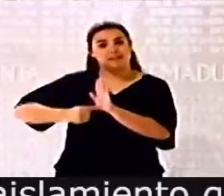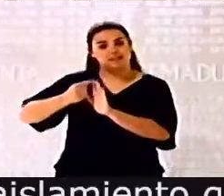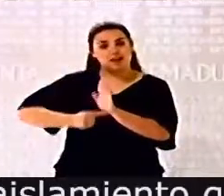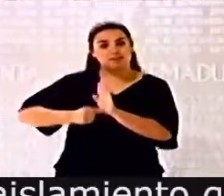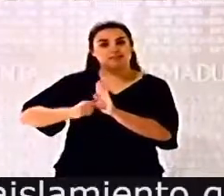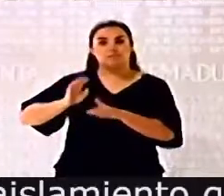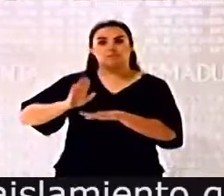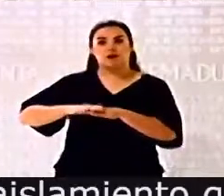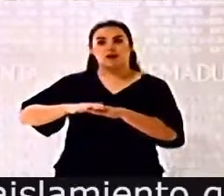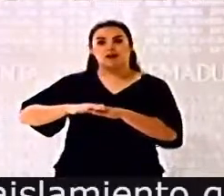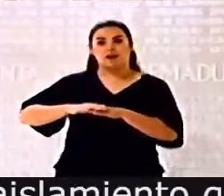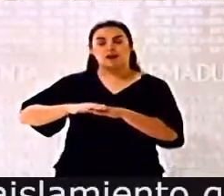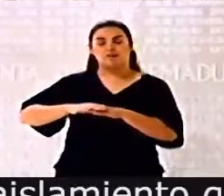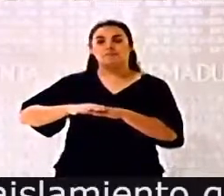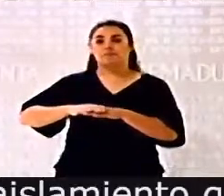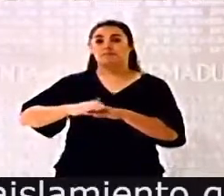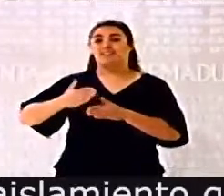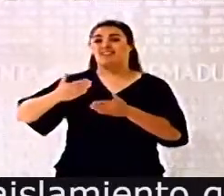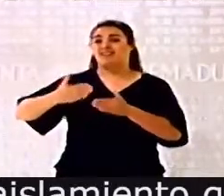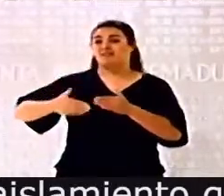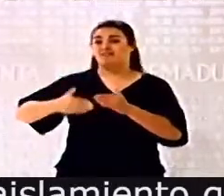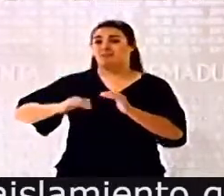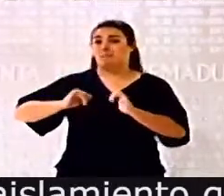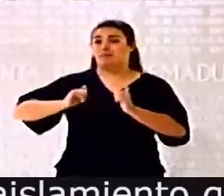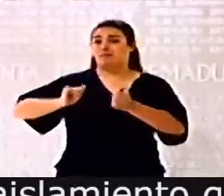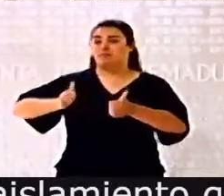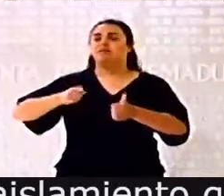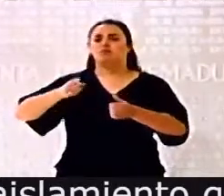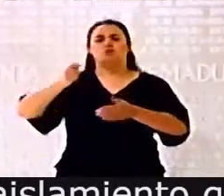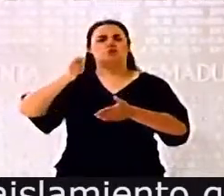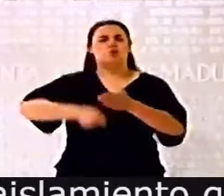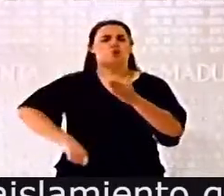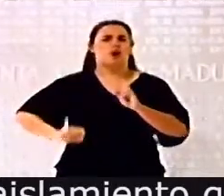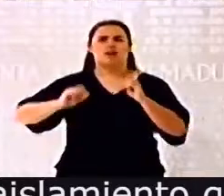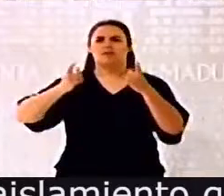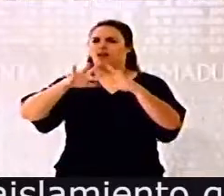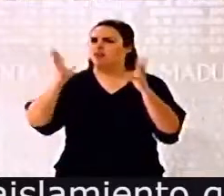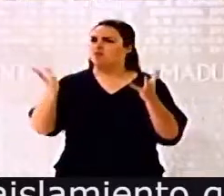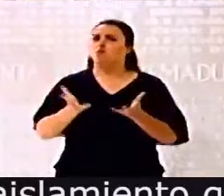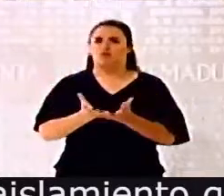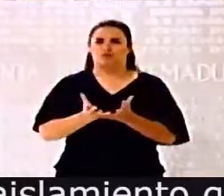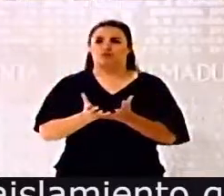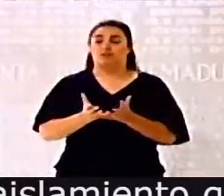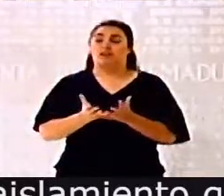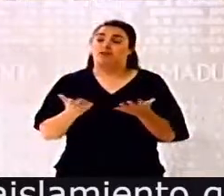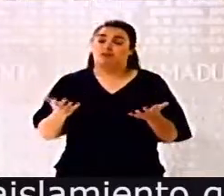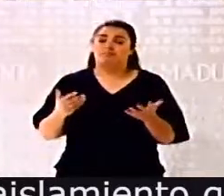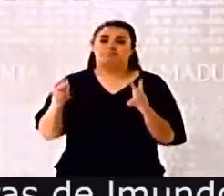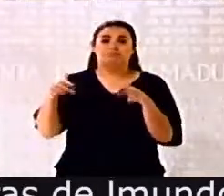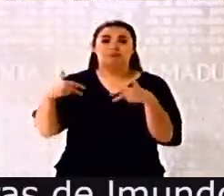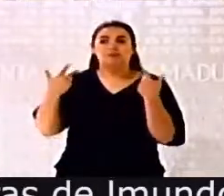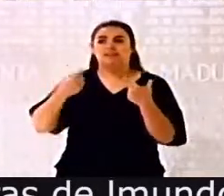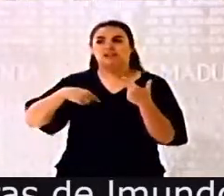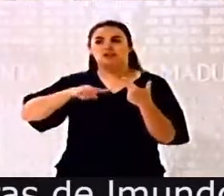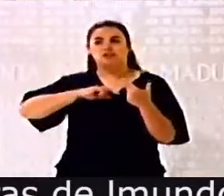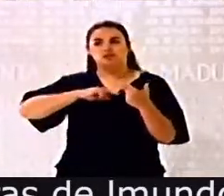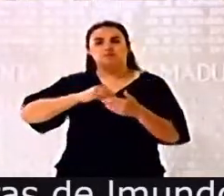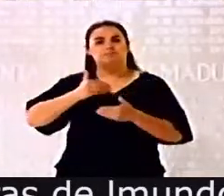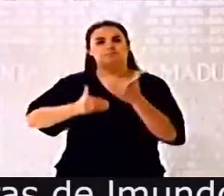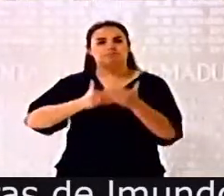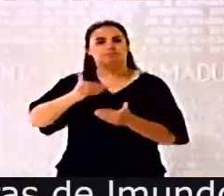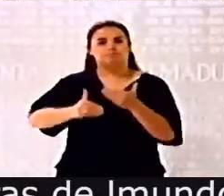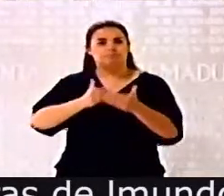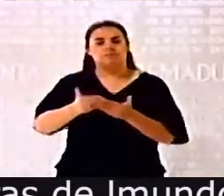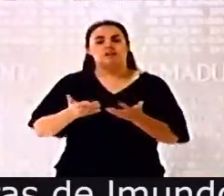de escalada han sido de las más duras del mundo, y eso nos ha permitido que vayamos a un ritmo más